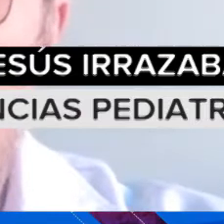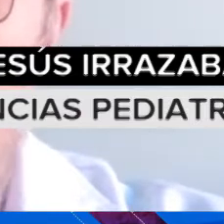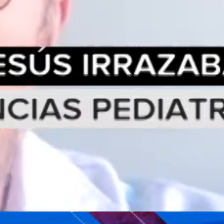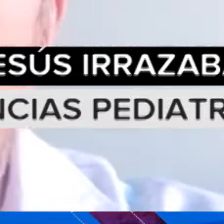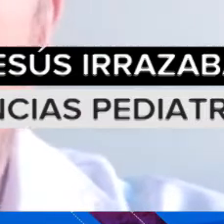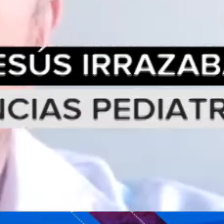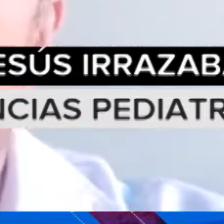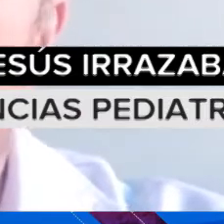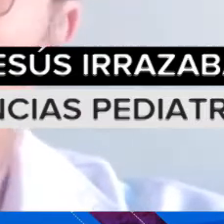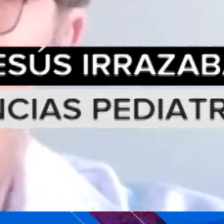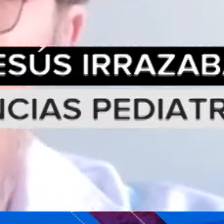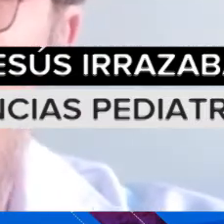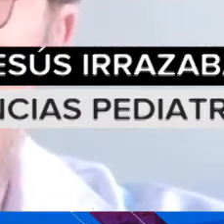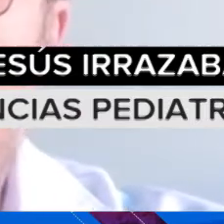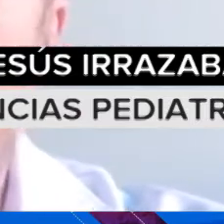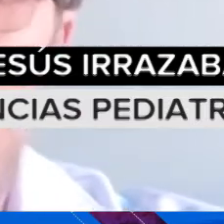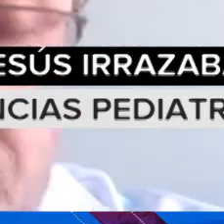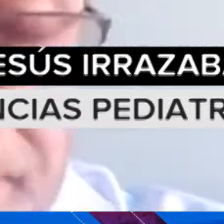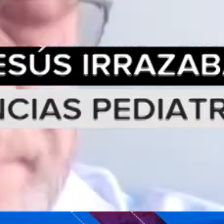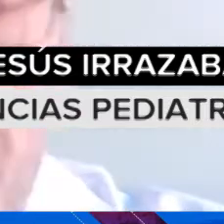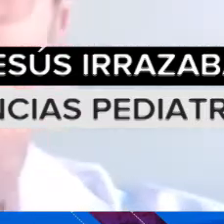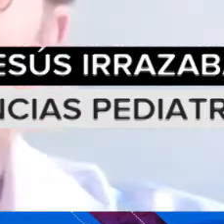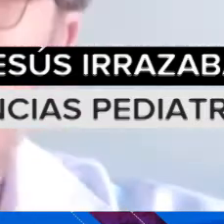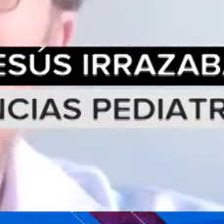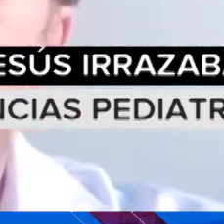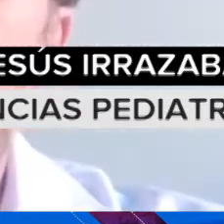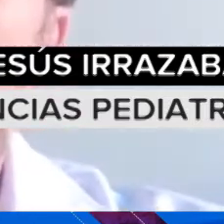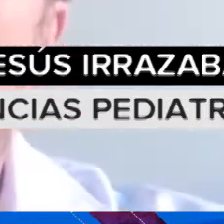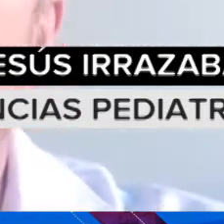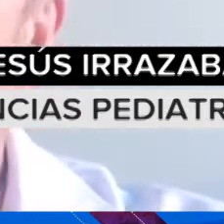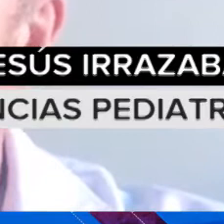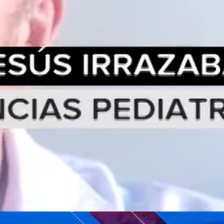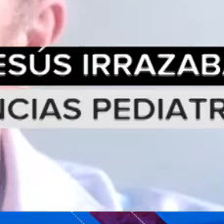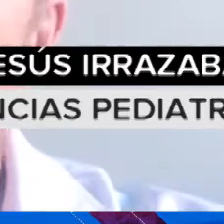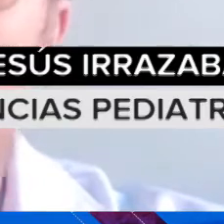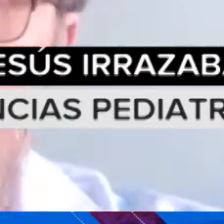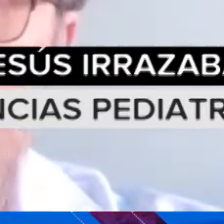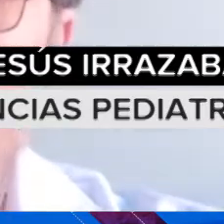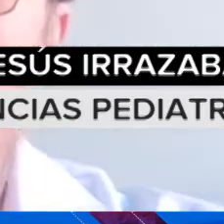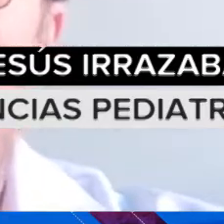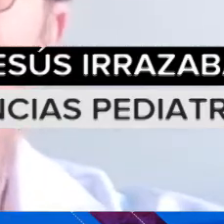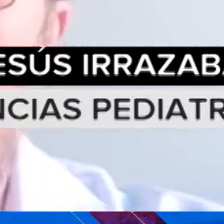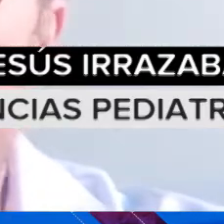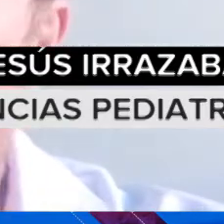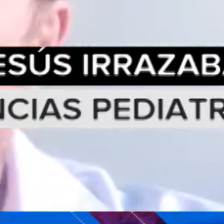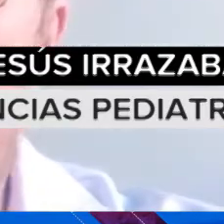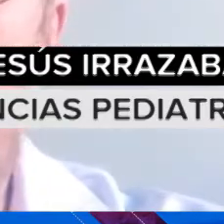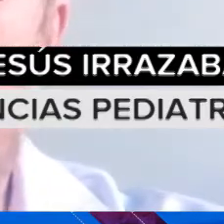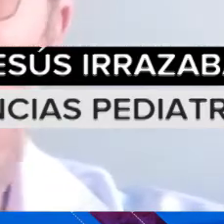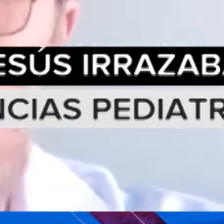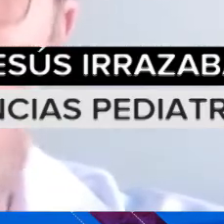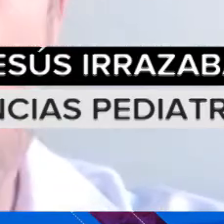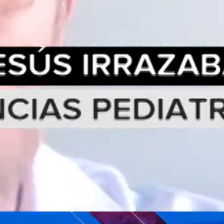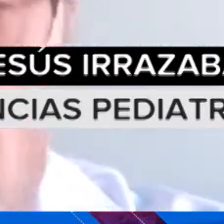la oportunidad, le hemos dicho a nuestra autoridad más inmediata que nos dé un lugar en los bloques